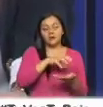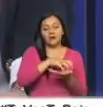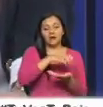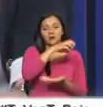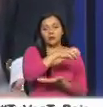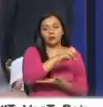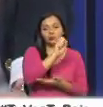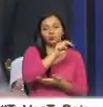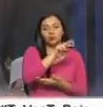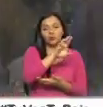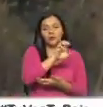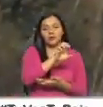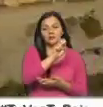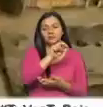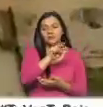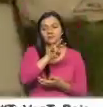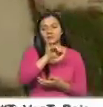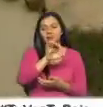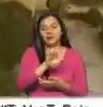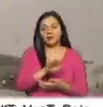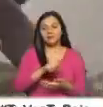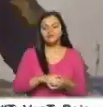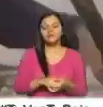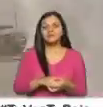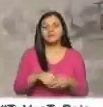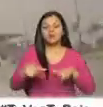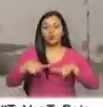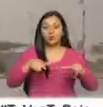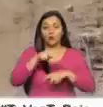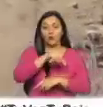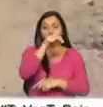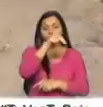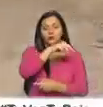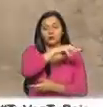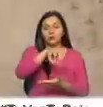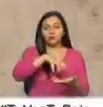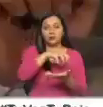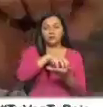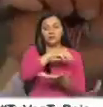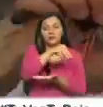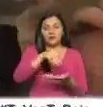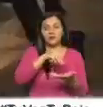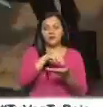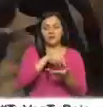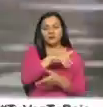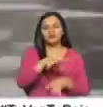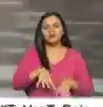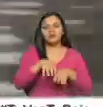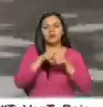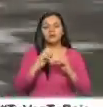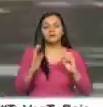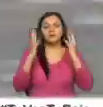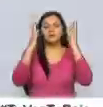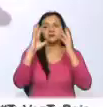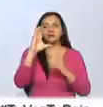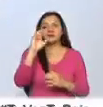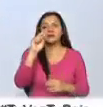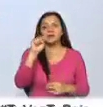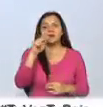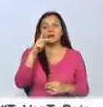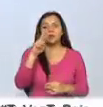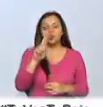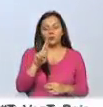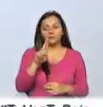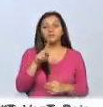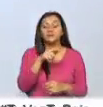San Vicente. La zona norte de la provincia de Manabí será la sede del Festival Tinku Aventura. En